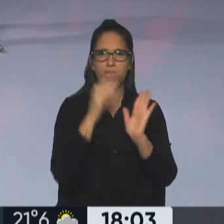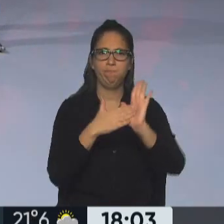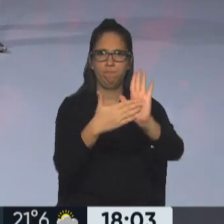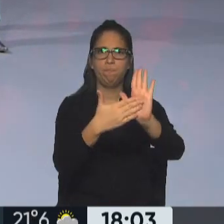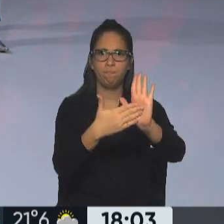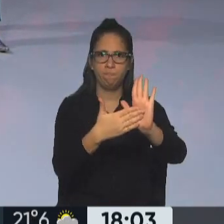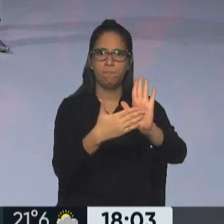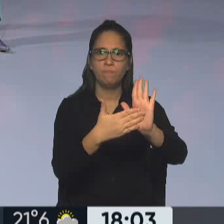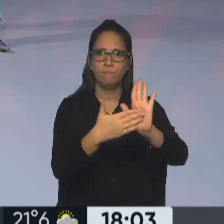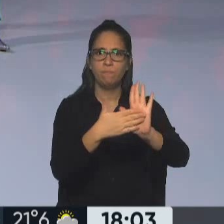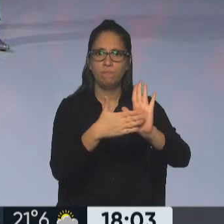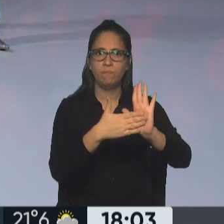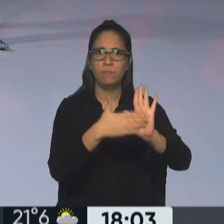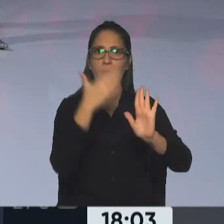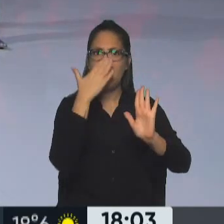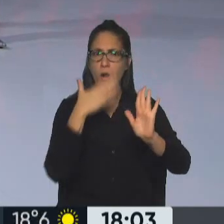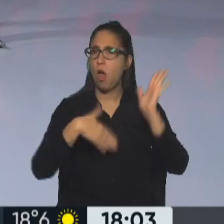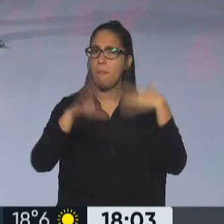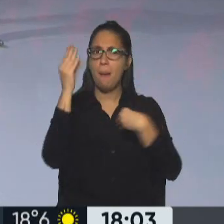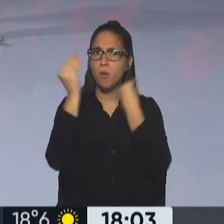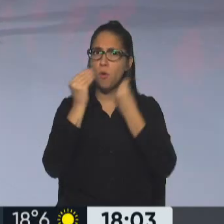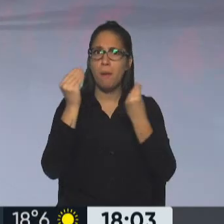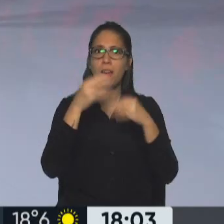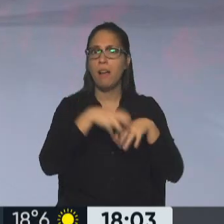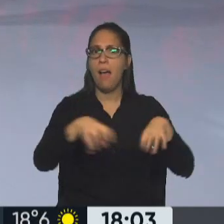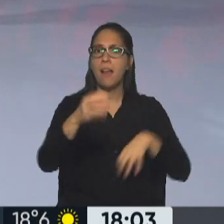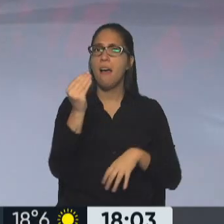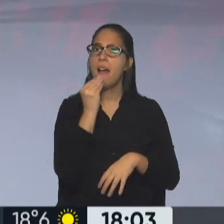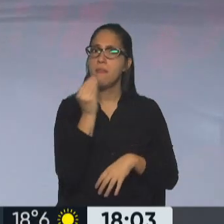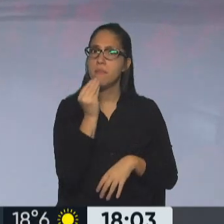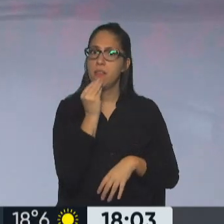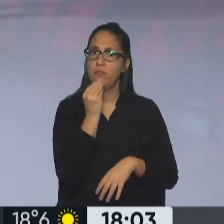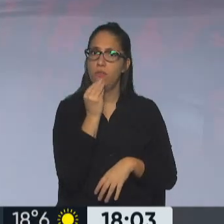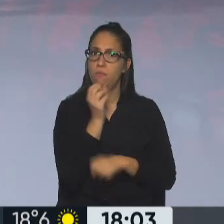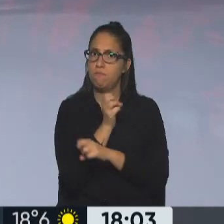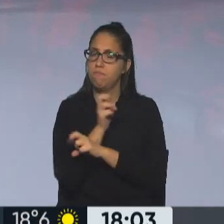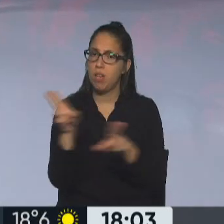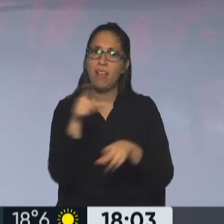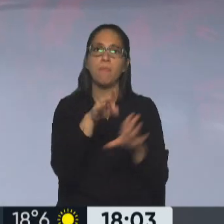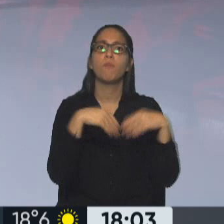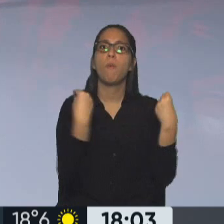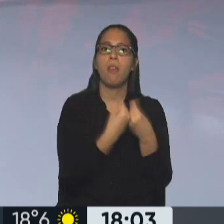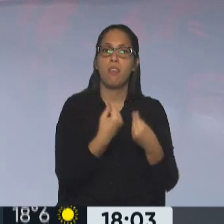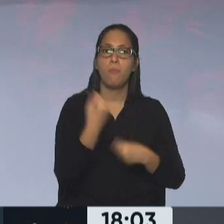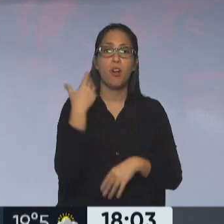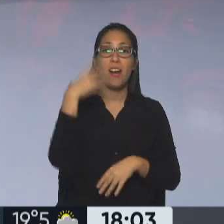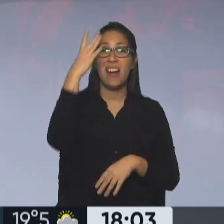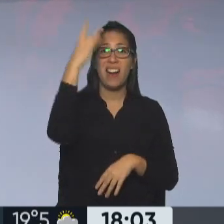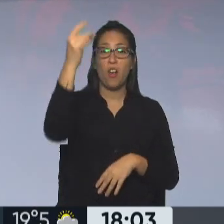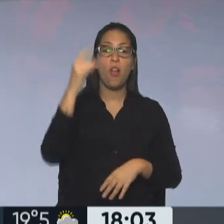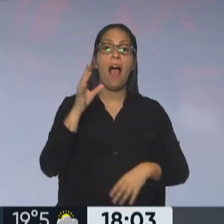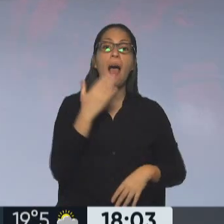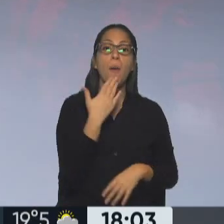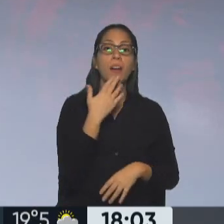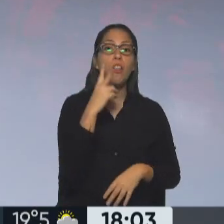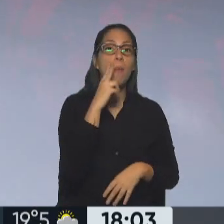tenemos, después vas a ver que lo que más preocupa es el tema de alimentos, ¿no? Claro. 7,7. Sí. La más alta desde abril de 2002.